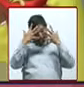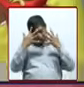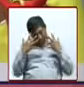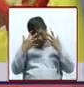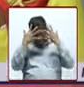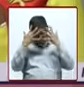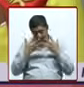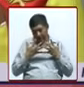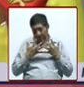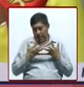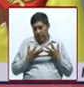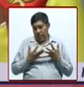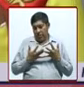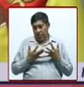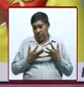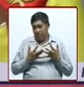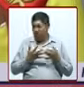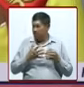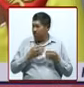Lamentar